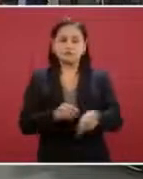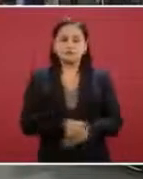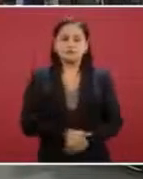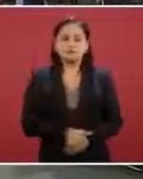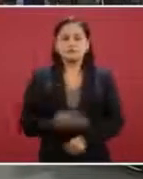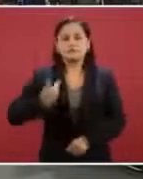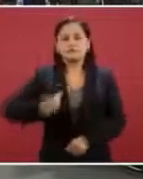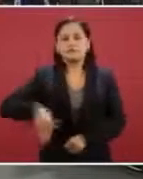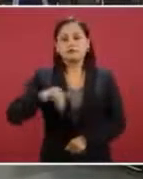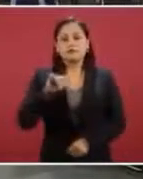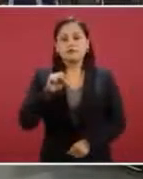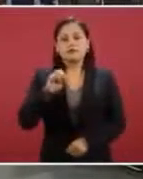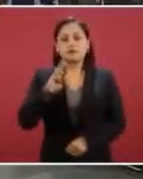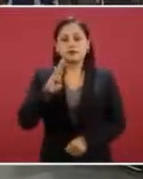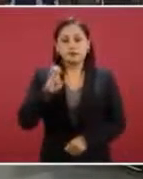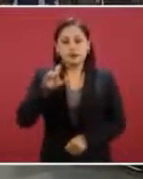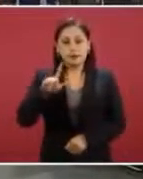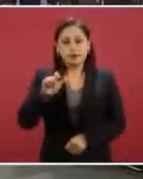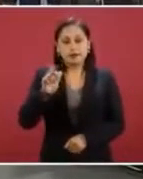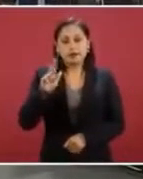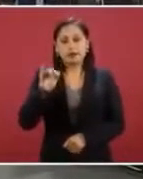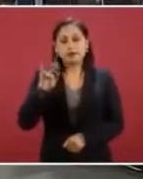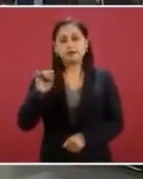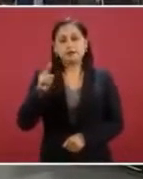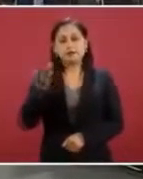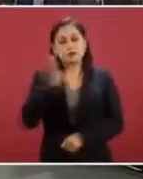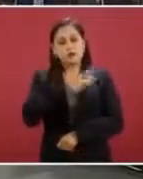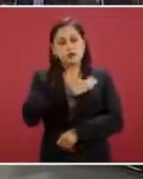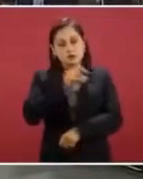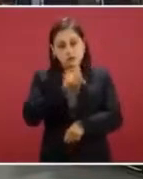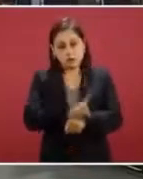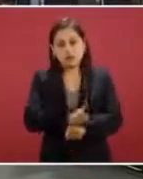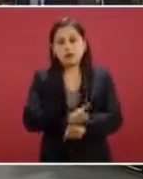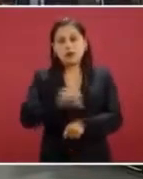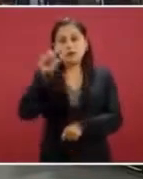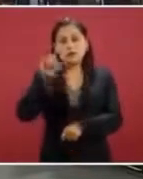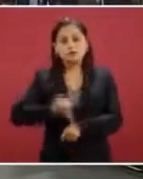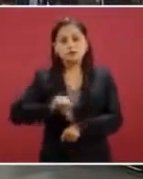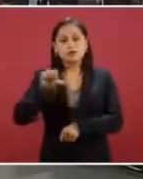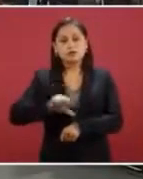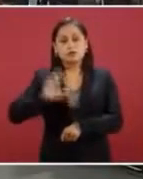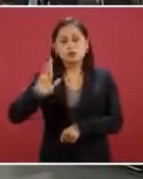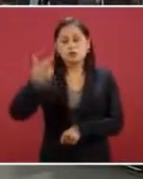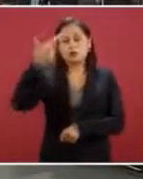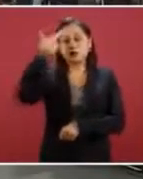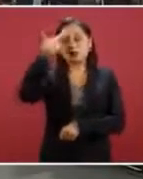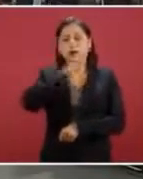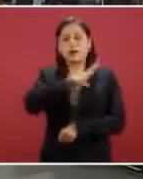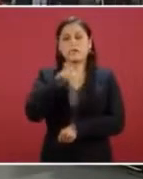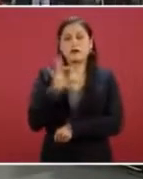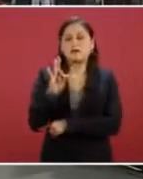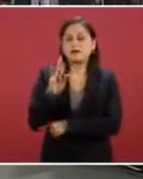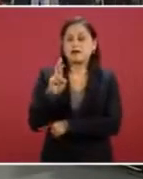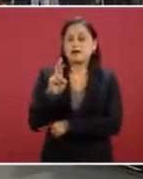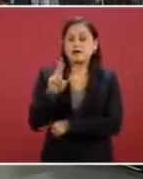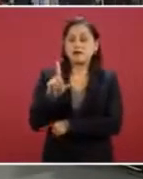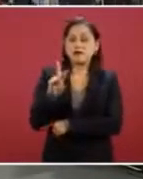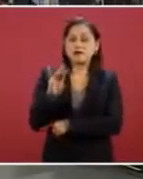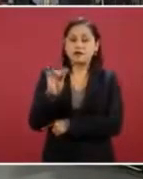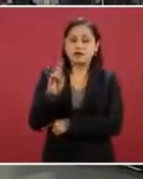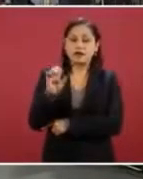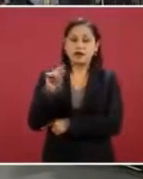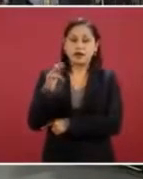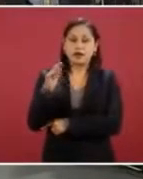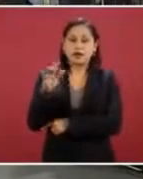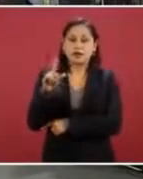Isabel Arvides, señor presidente, buenos días. Hoy que recuperamos al general Felipe Ángeles, un general, por cierto, mal visto hacia dentro